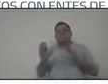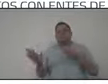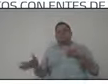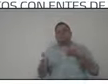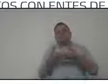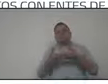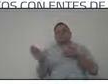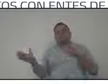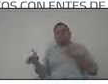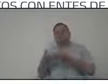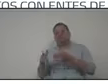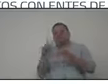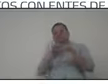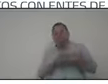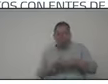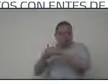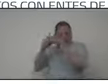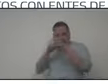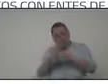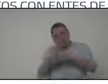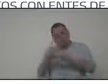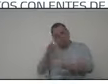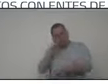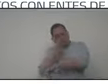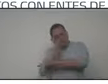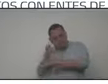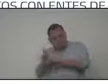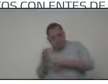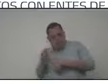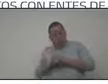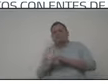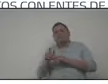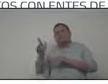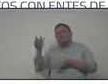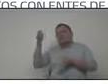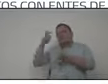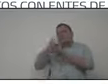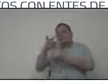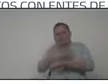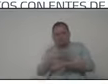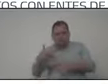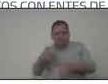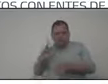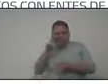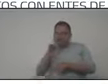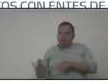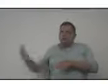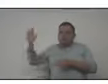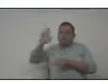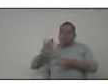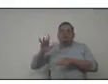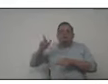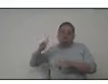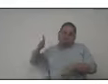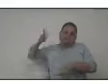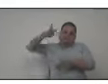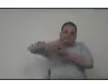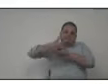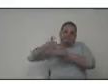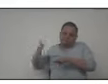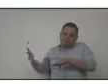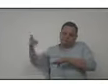con Contraloría, Procuraduría, Superintendencia Nacional de Salud, que son los entes que realmente nos